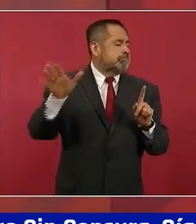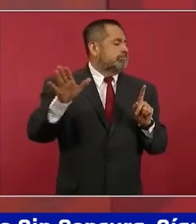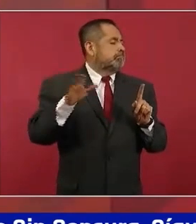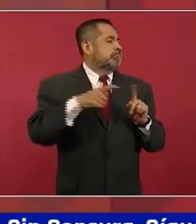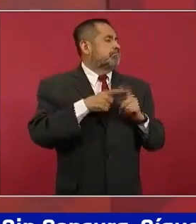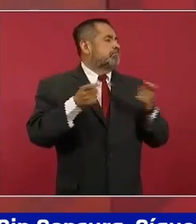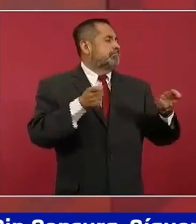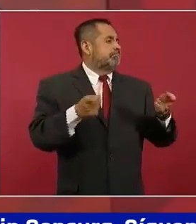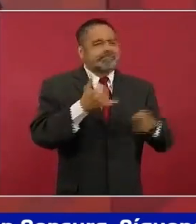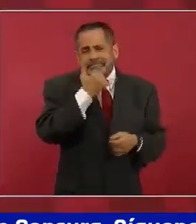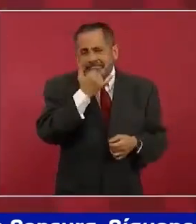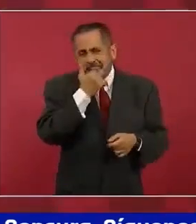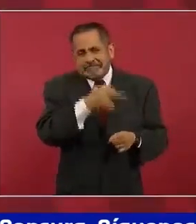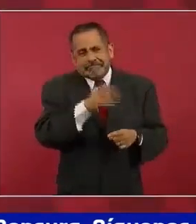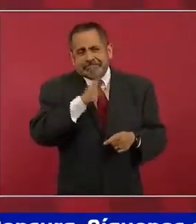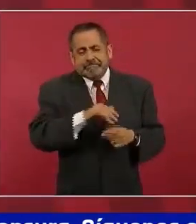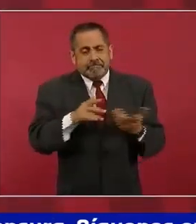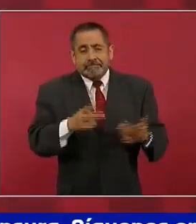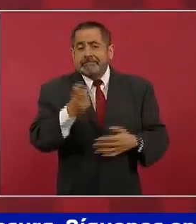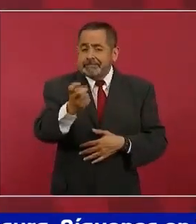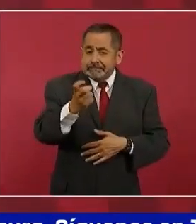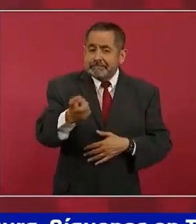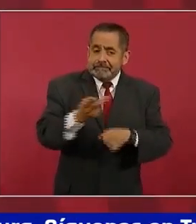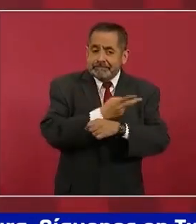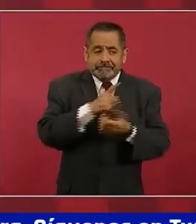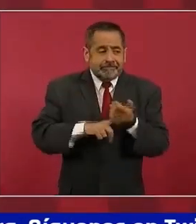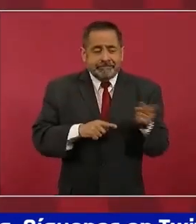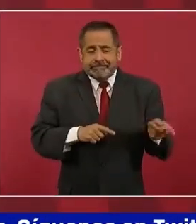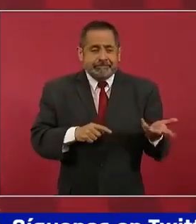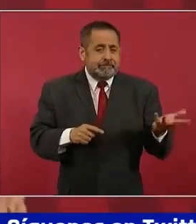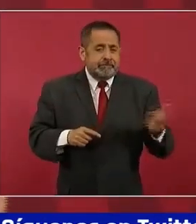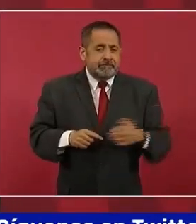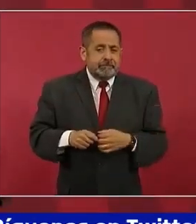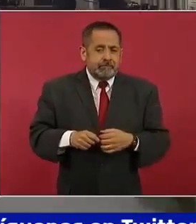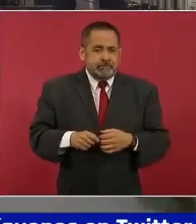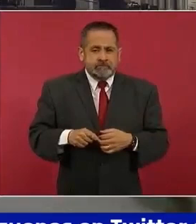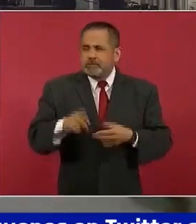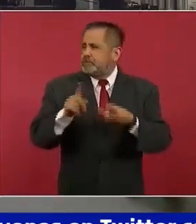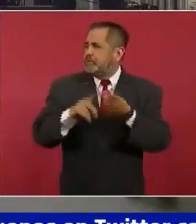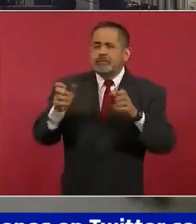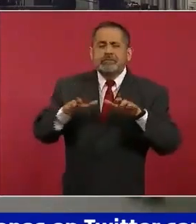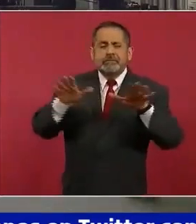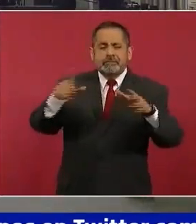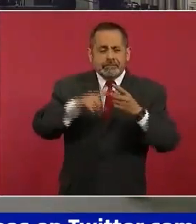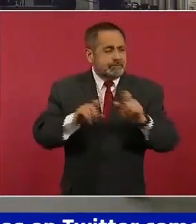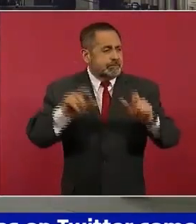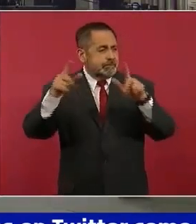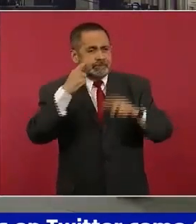¿Qué es lo que pasa? ¿No tienes lo del avión ya?